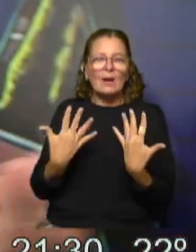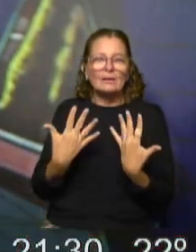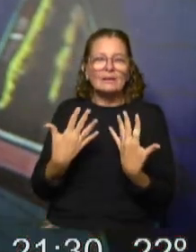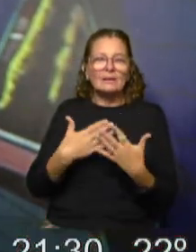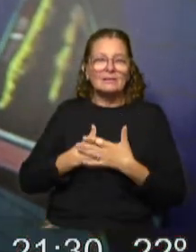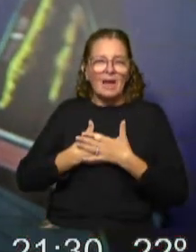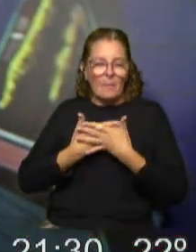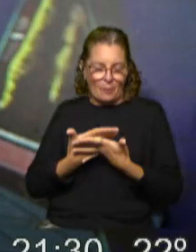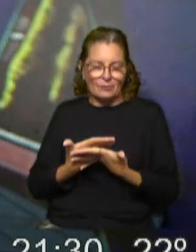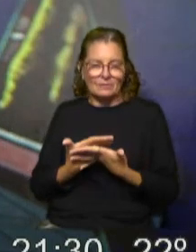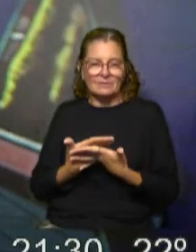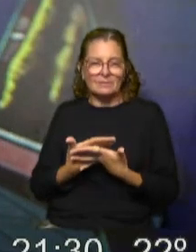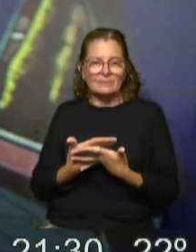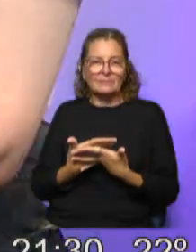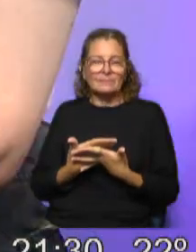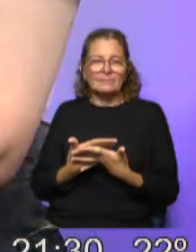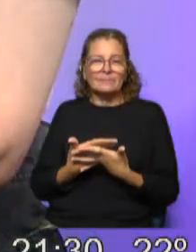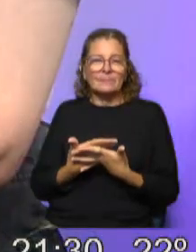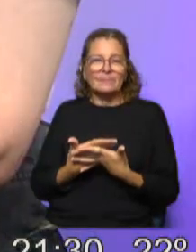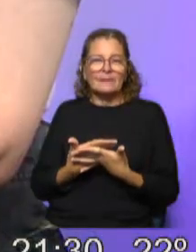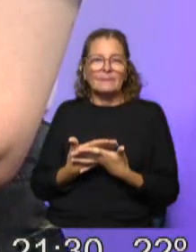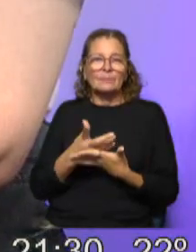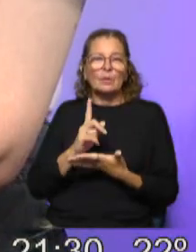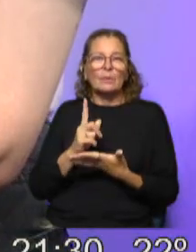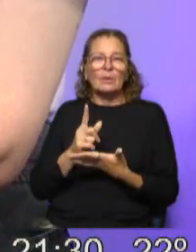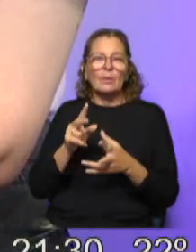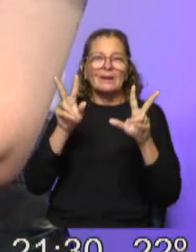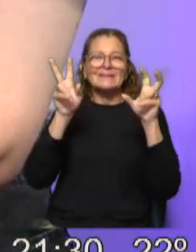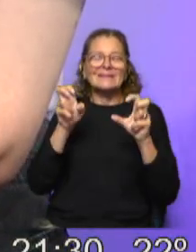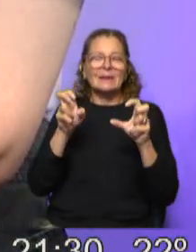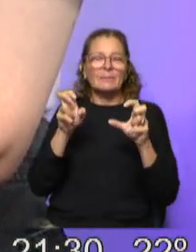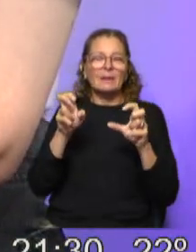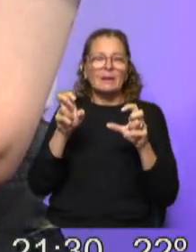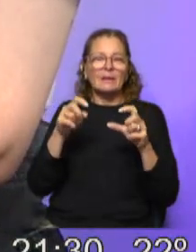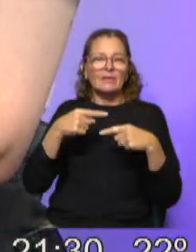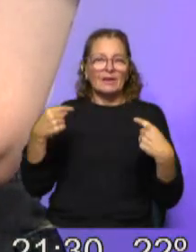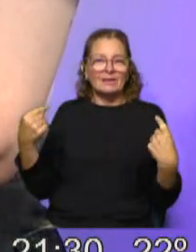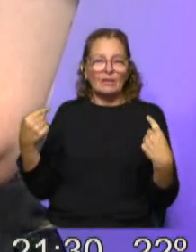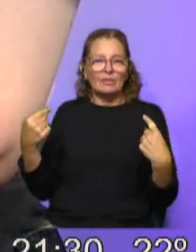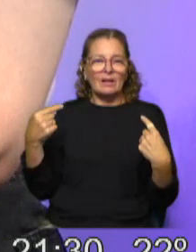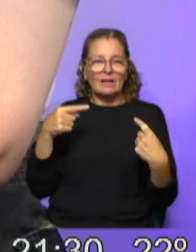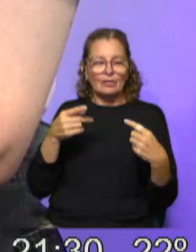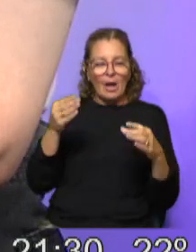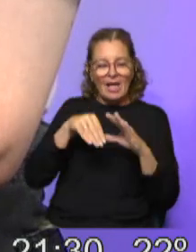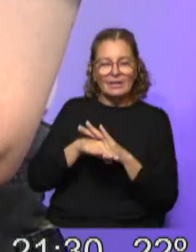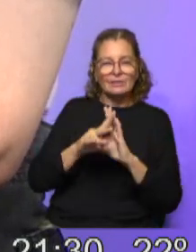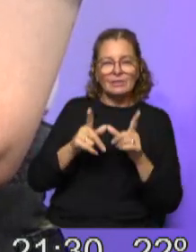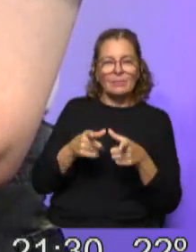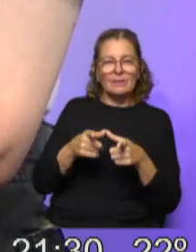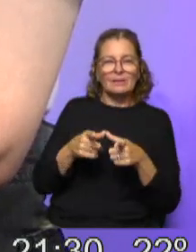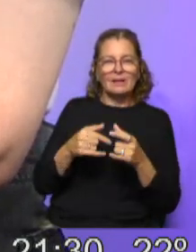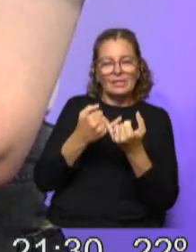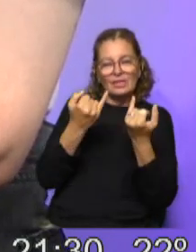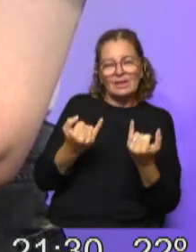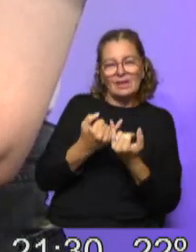de amores, ¿no? Sí, que no es como el tema, sino que le pasan una cantidad de cosas, claro. Y eso es parte también como de lo